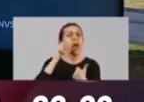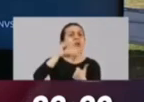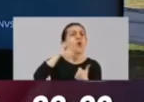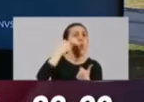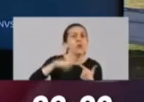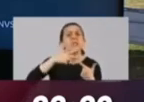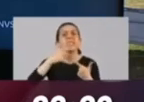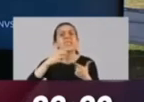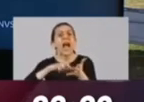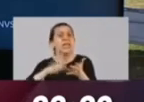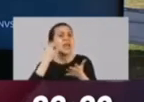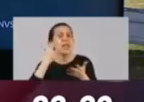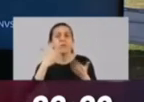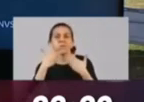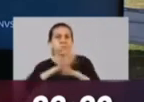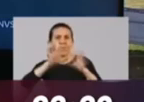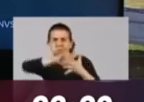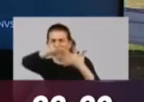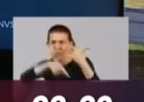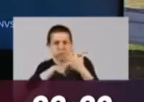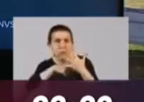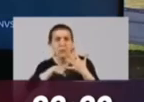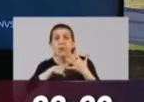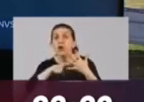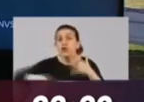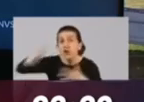Salta. Y entre todos